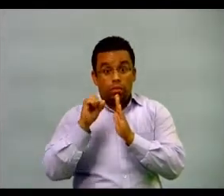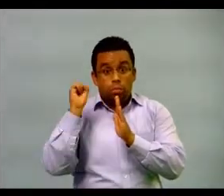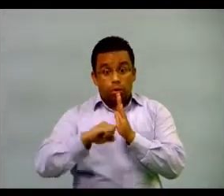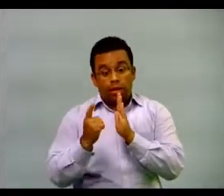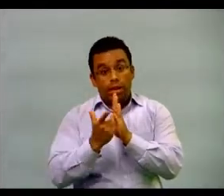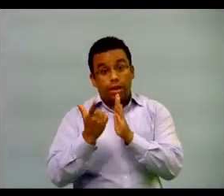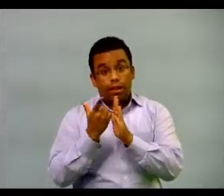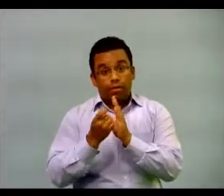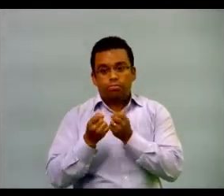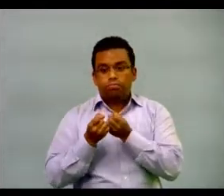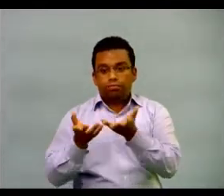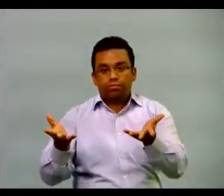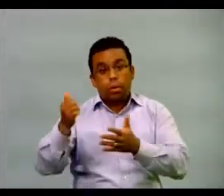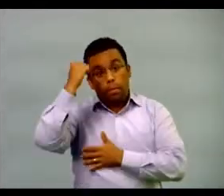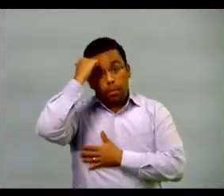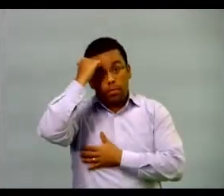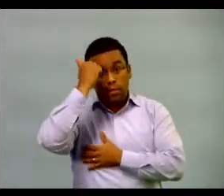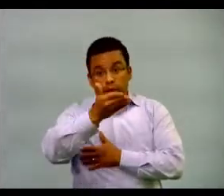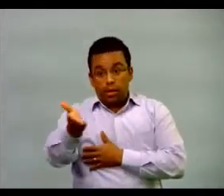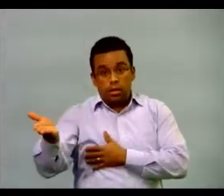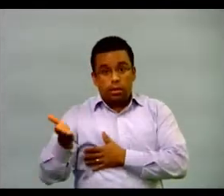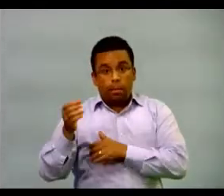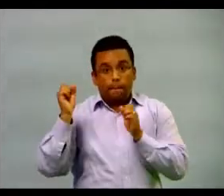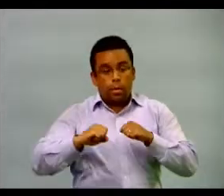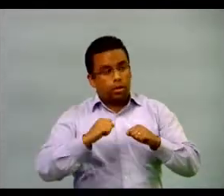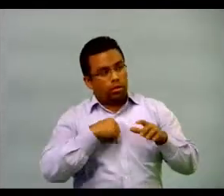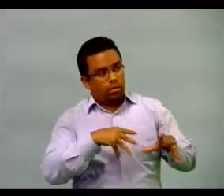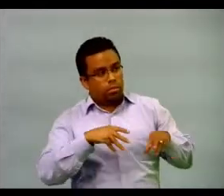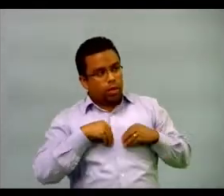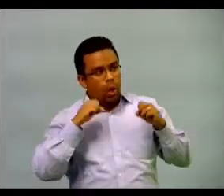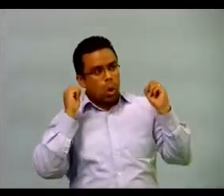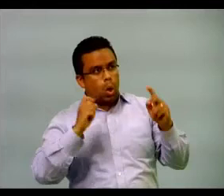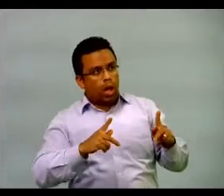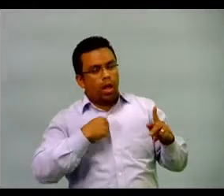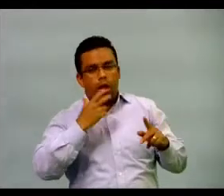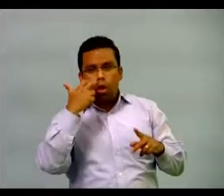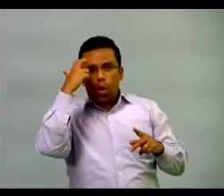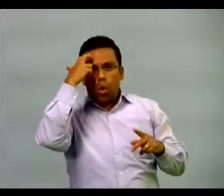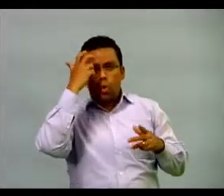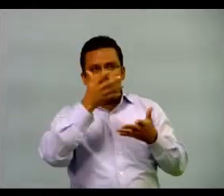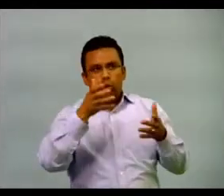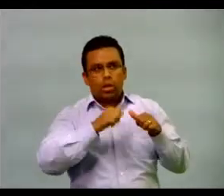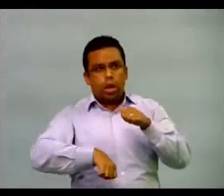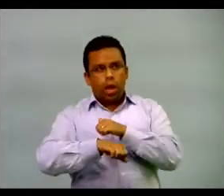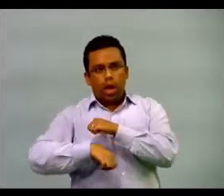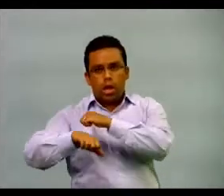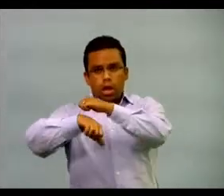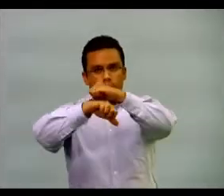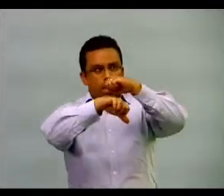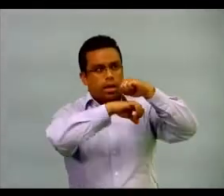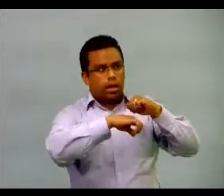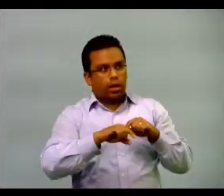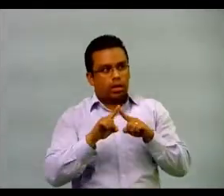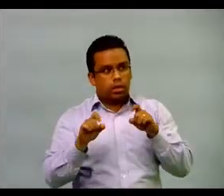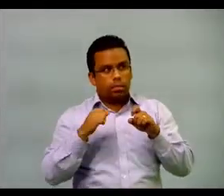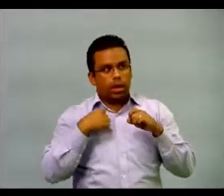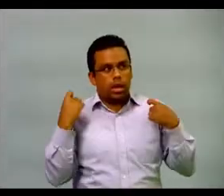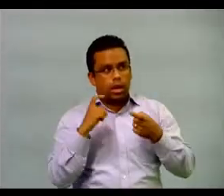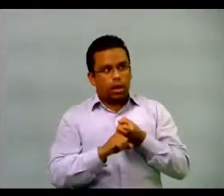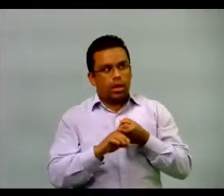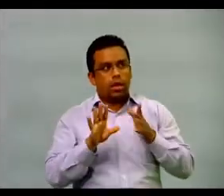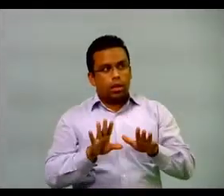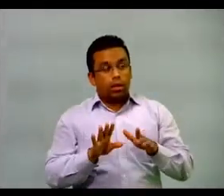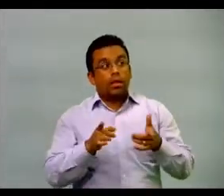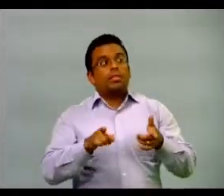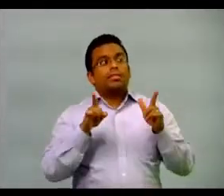los docentes para desarrollar diversos aspectos del conocimiento desde las áreas del currículo y así trabajar de